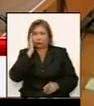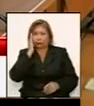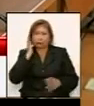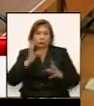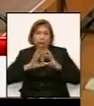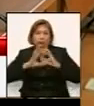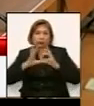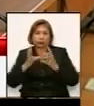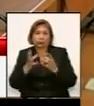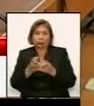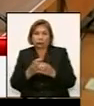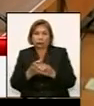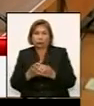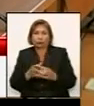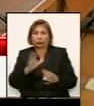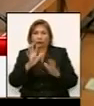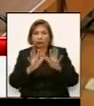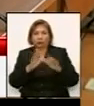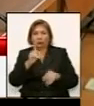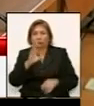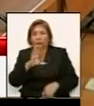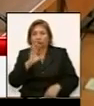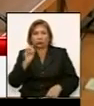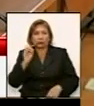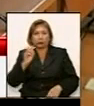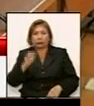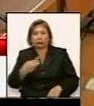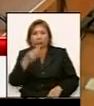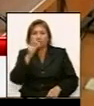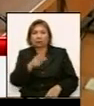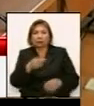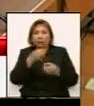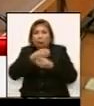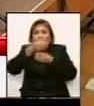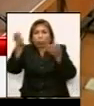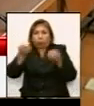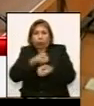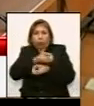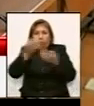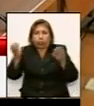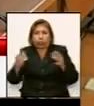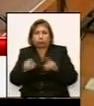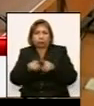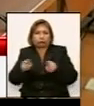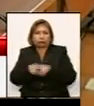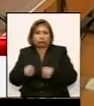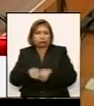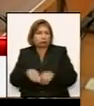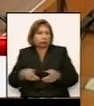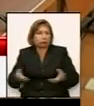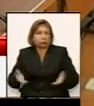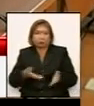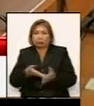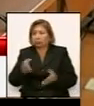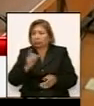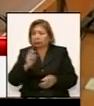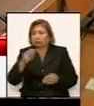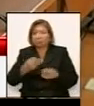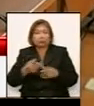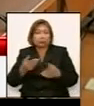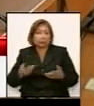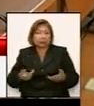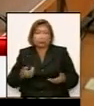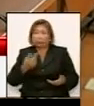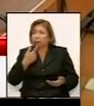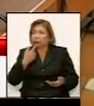masiva. Pueden ser grupos de 100, 500, hasta 1000 personas ejerciendo exactamente el mismo ataque y muchas veces de manera anónima. Entonces,